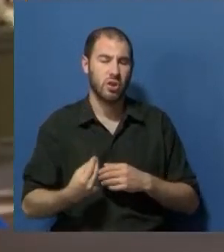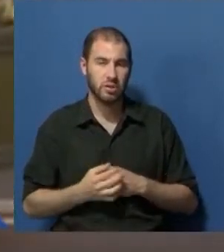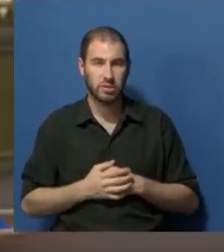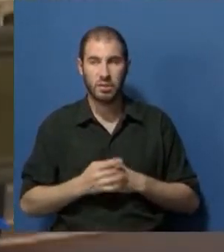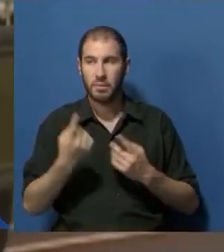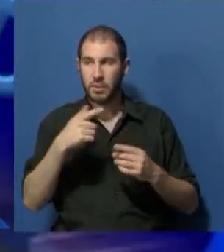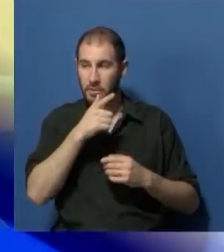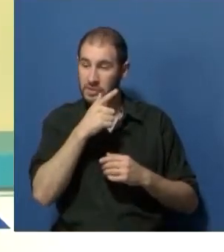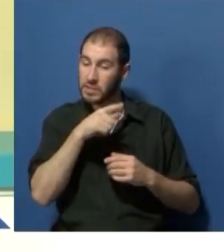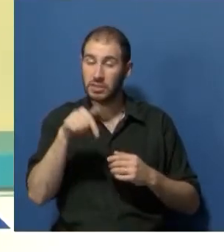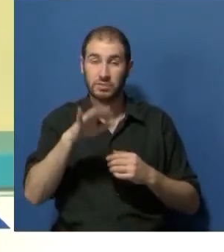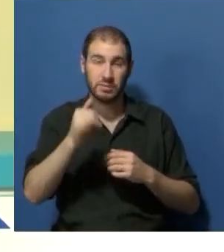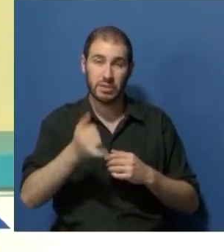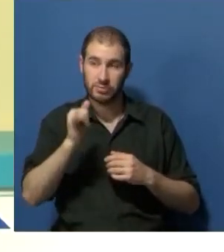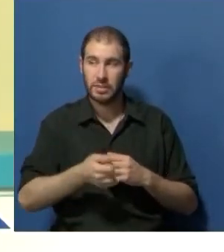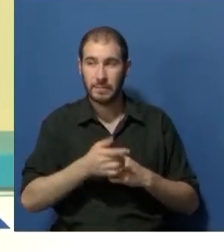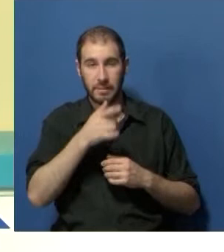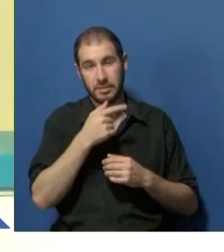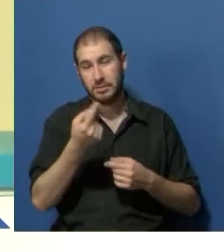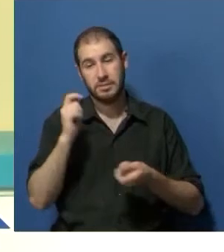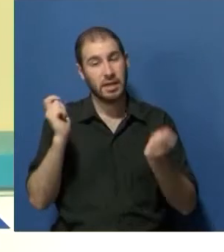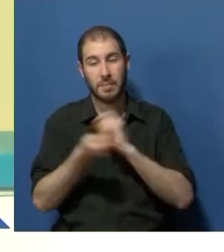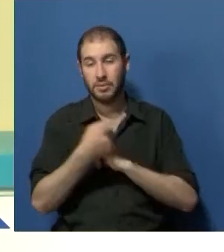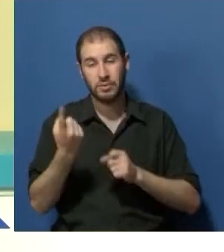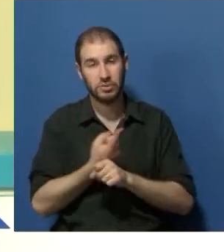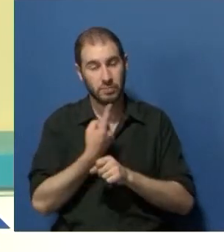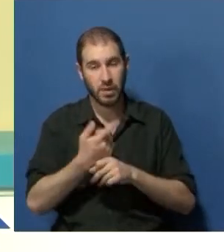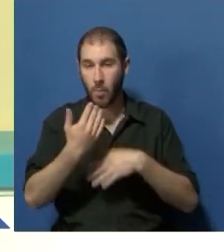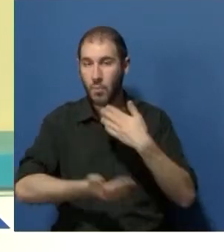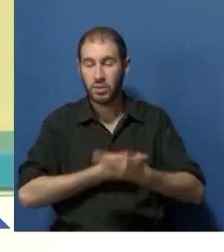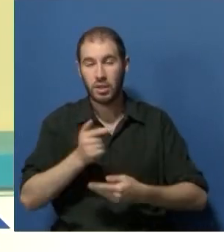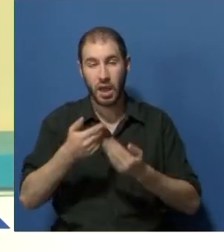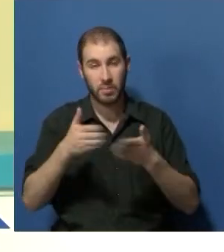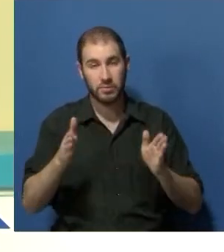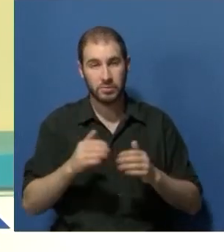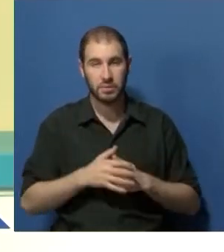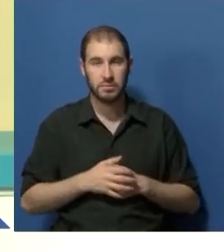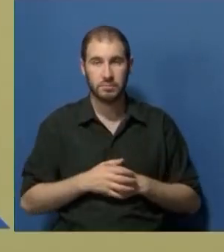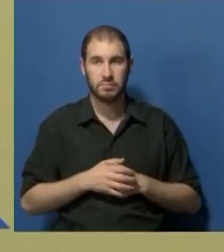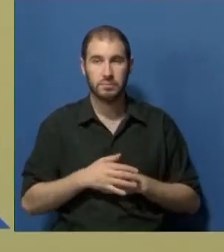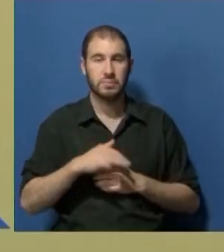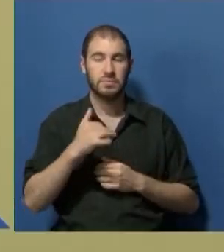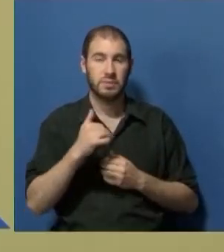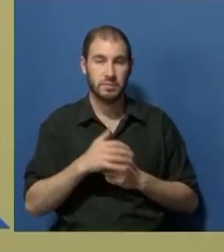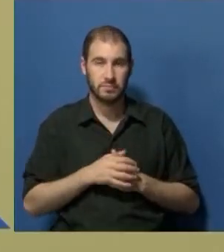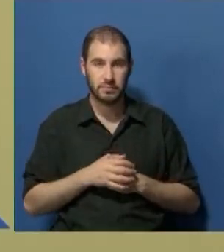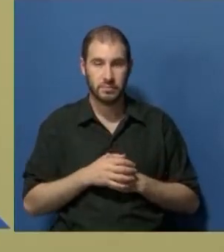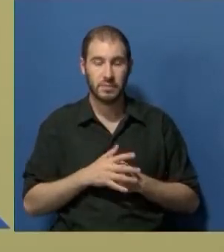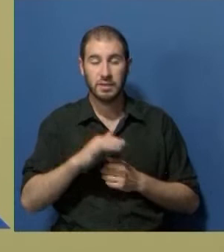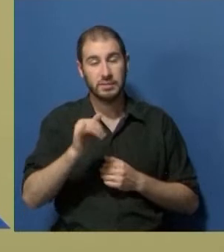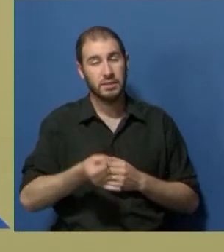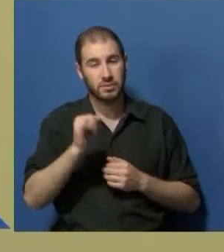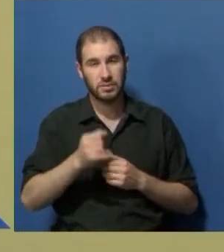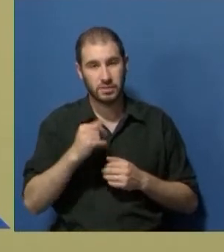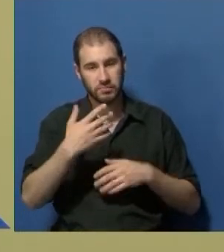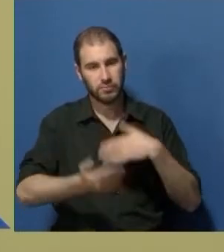parece que es inevitable eso, ¿no? Es algo... Me parece que es irreversible ese proceso, ¿no?, de apertura. Sí, no, es inevitable. Claro. Se ha